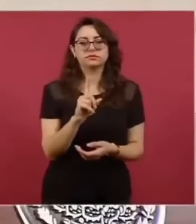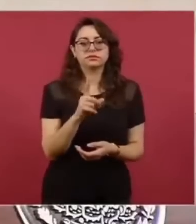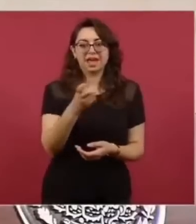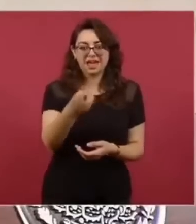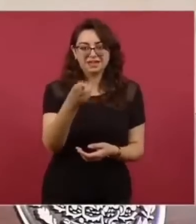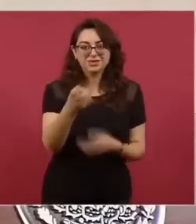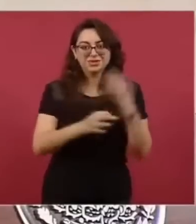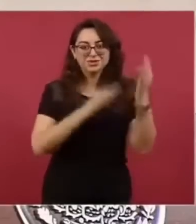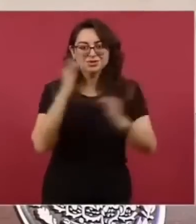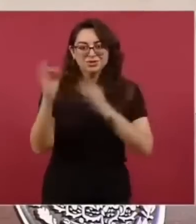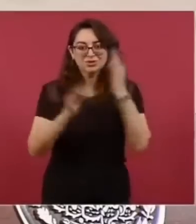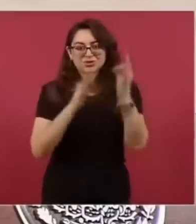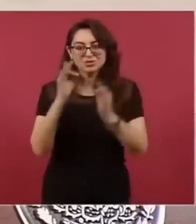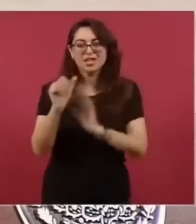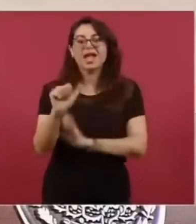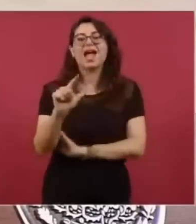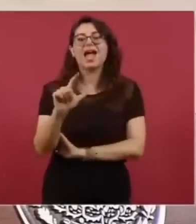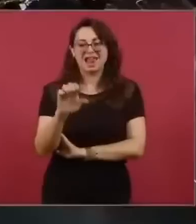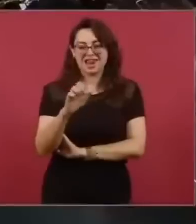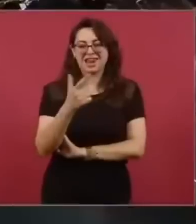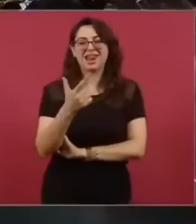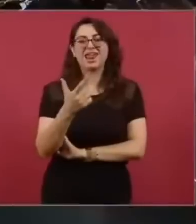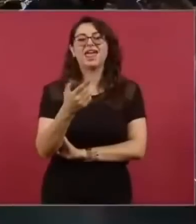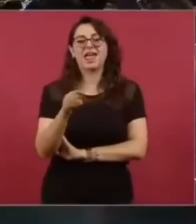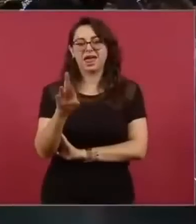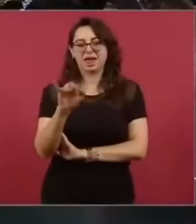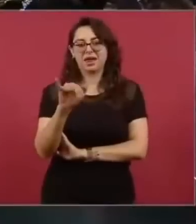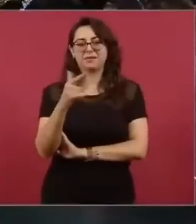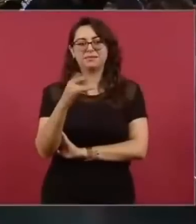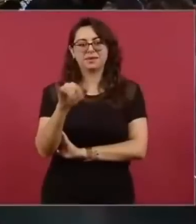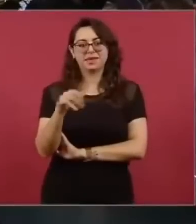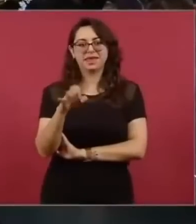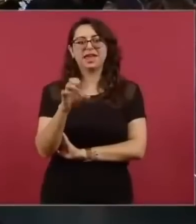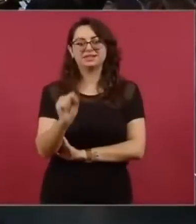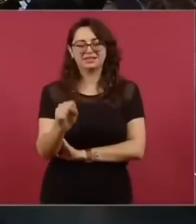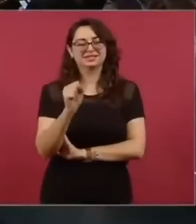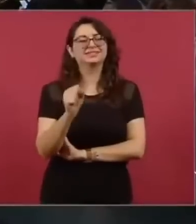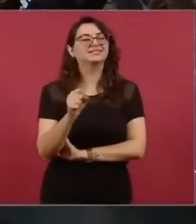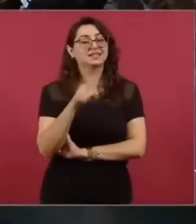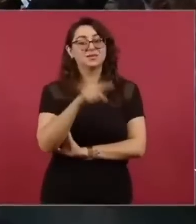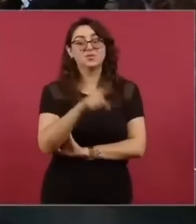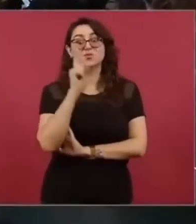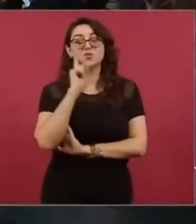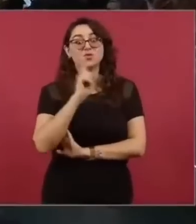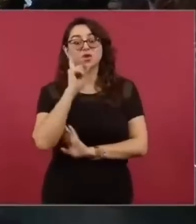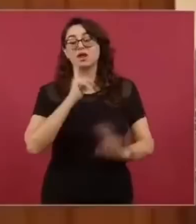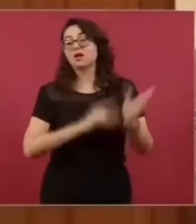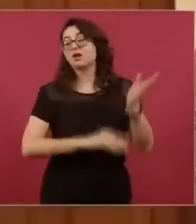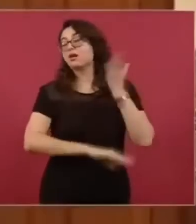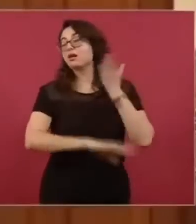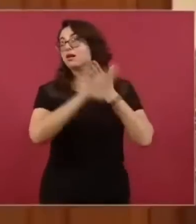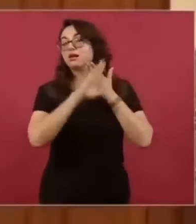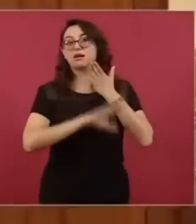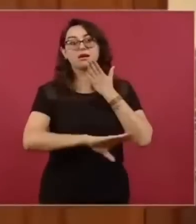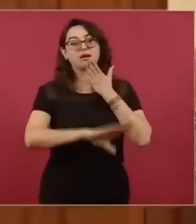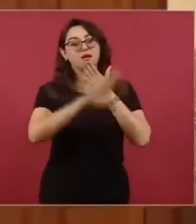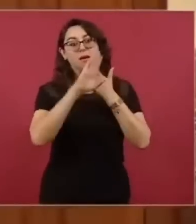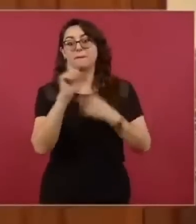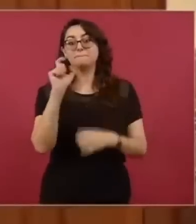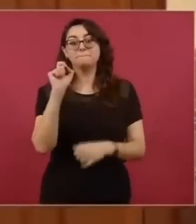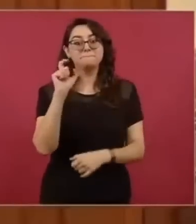Sí, esos. Los alebrijes. Sí, esa lleva 20 años en contra.